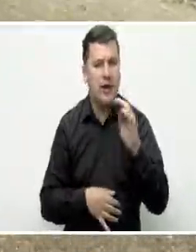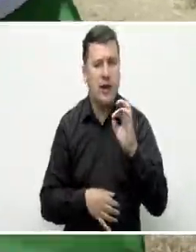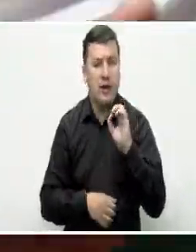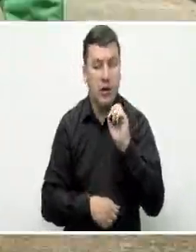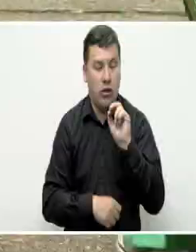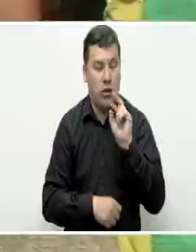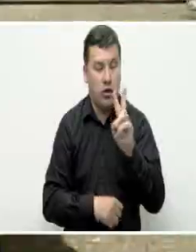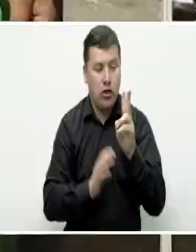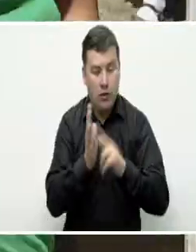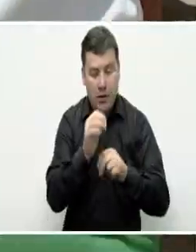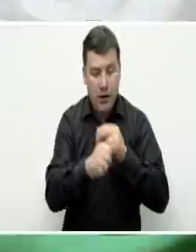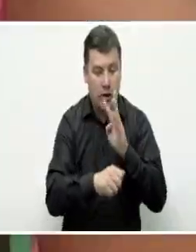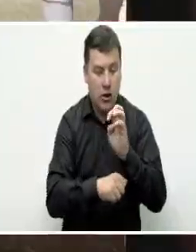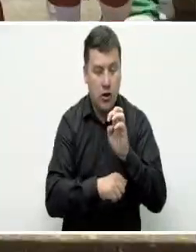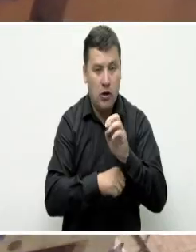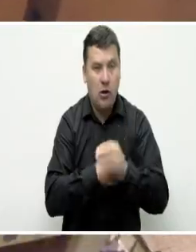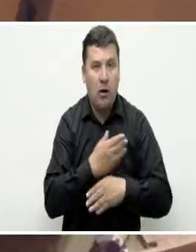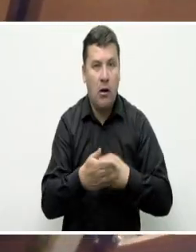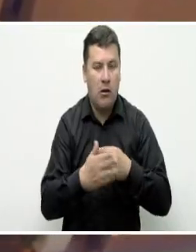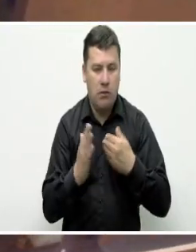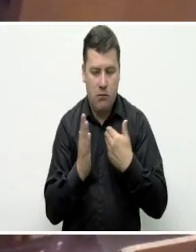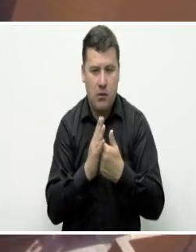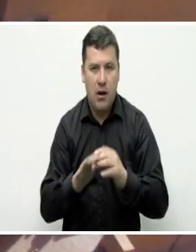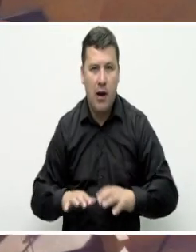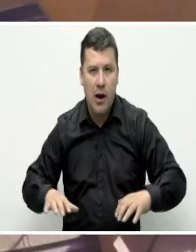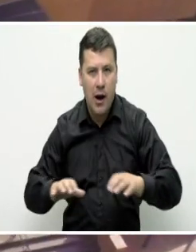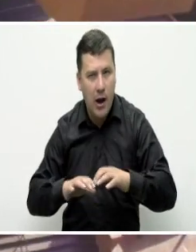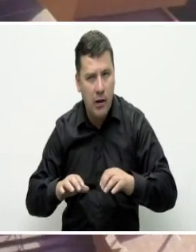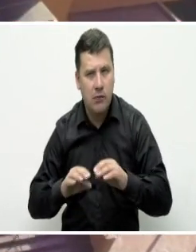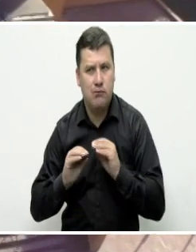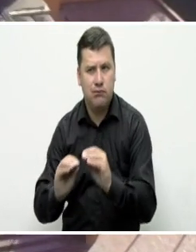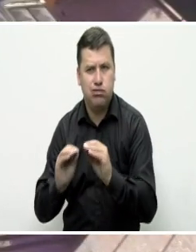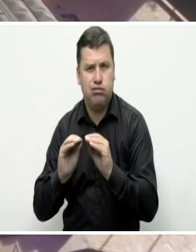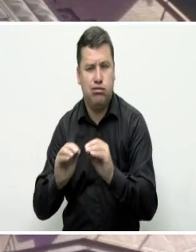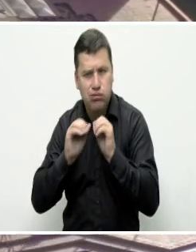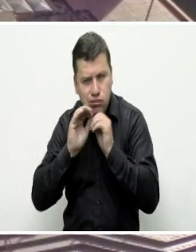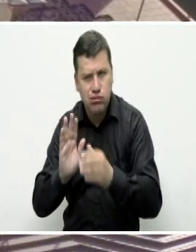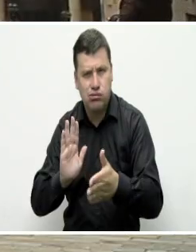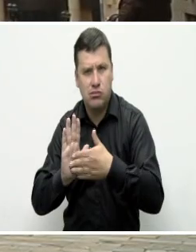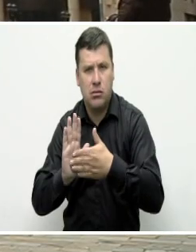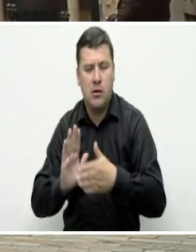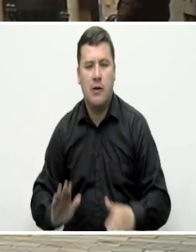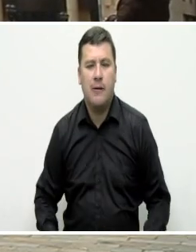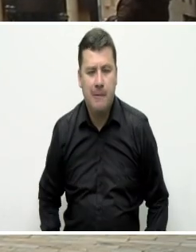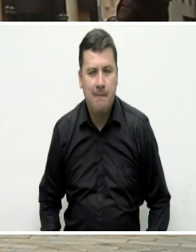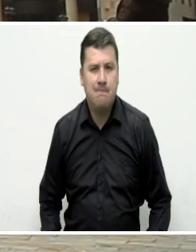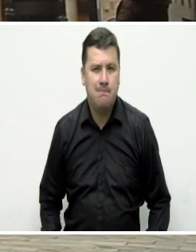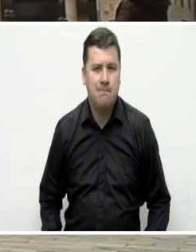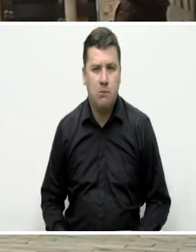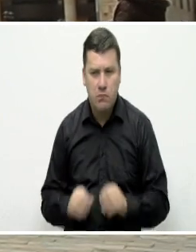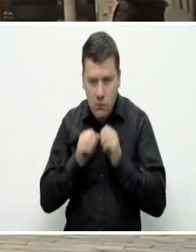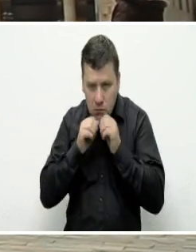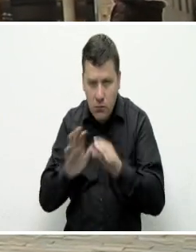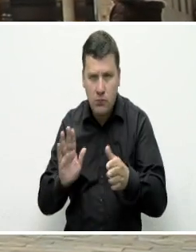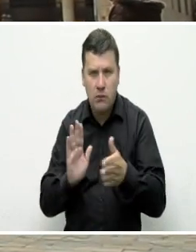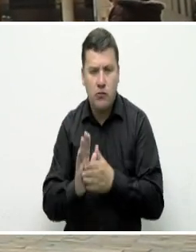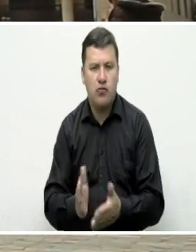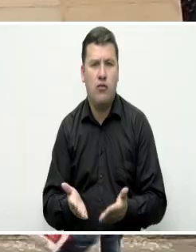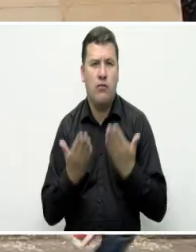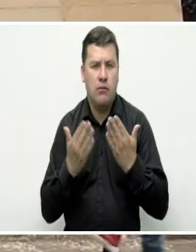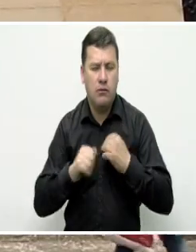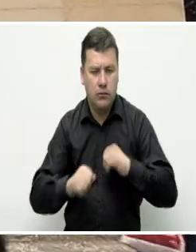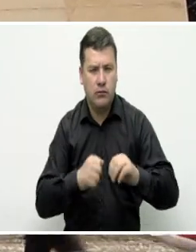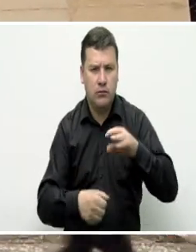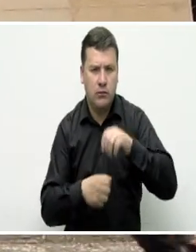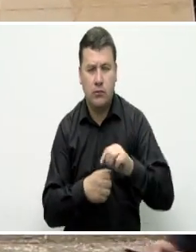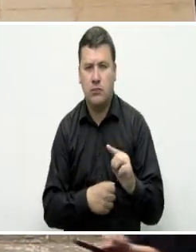2018 con una extensa agenda de actividades, eventos y publicaciones. En materia de publicaciones, vale la pena destacar